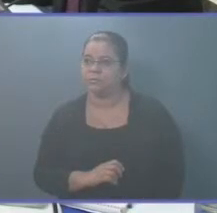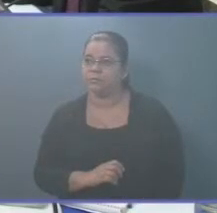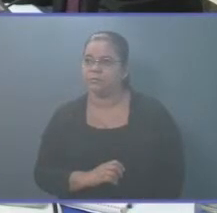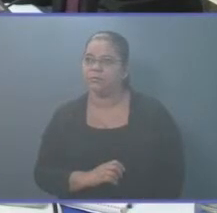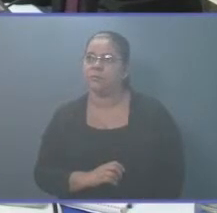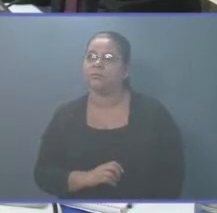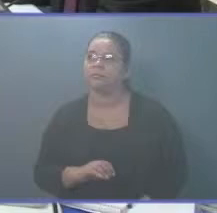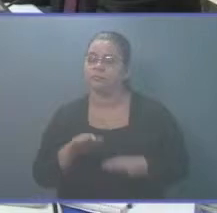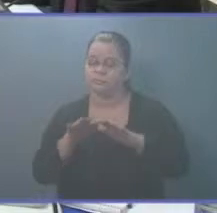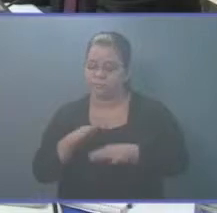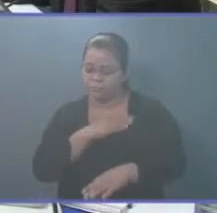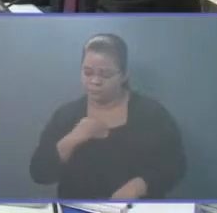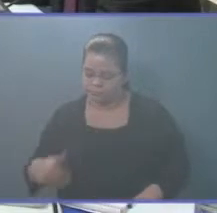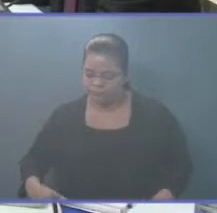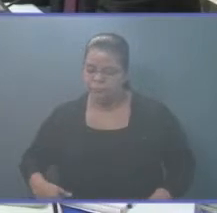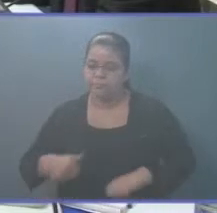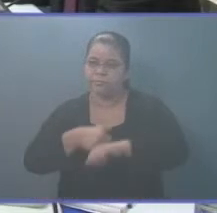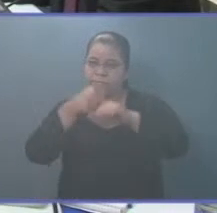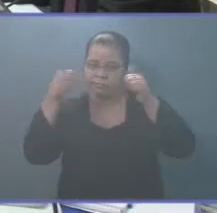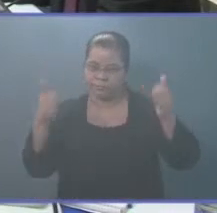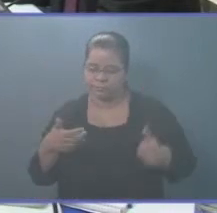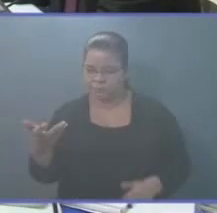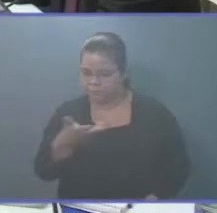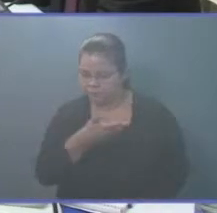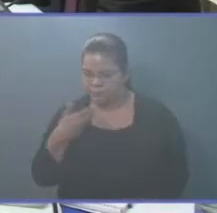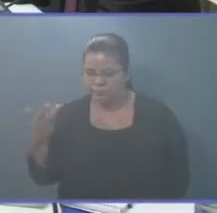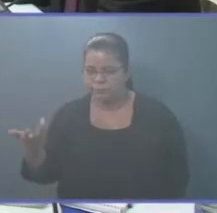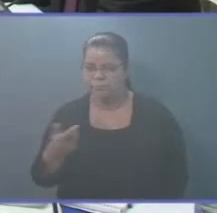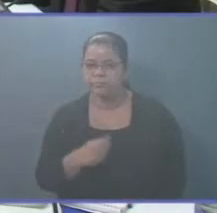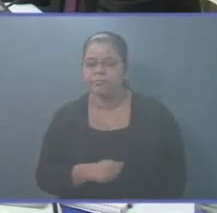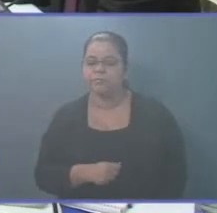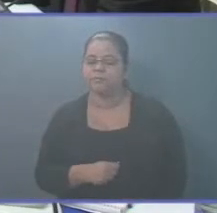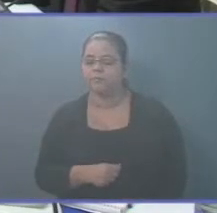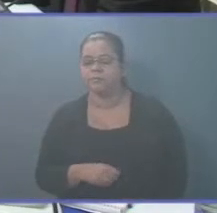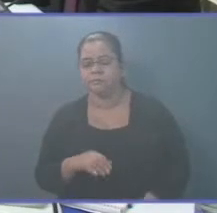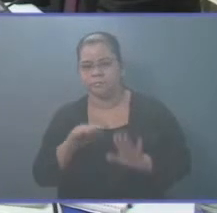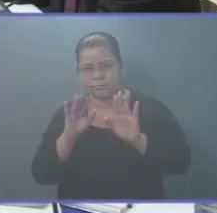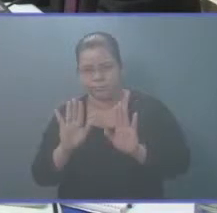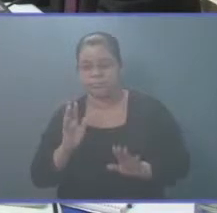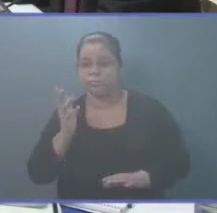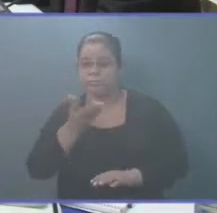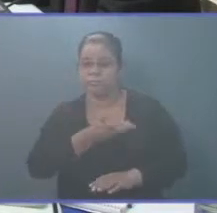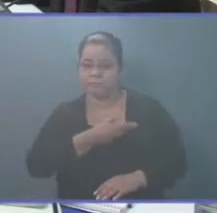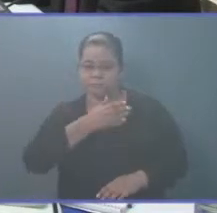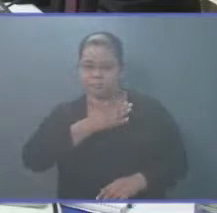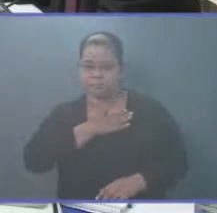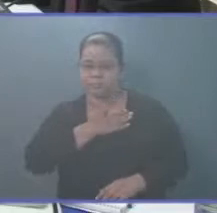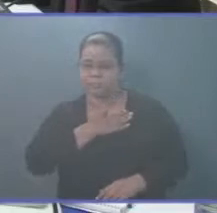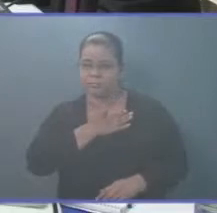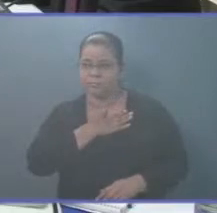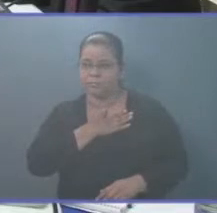Bueno, gracias, presidente. Buenos días a todos y a todas. Bueno, acá tenemos nosotros una